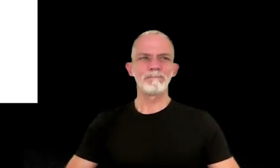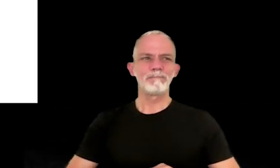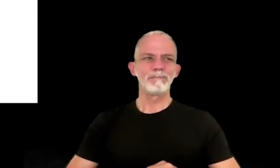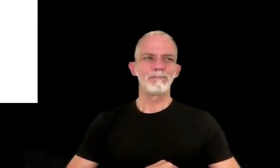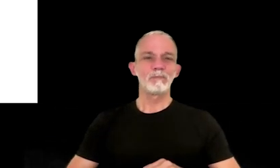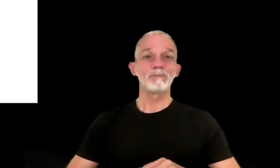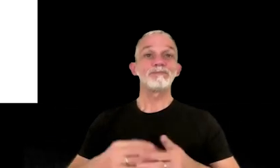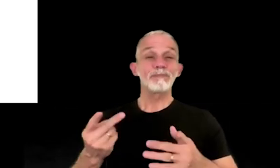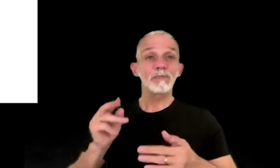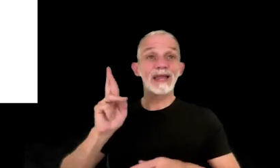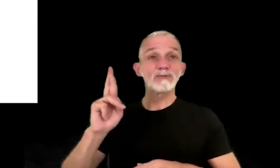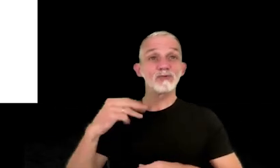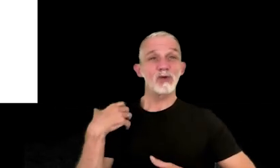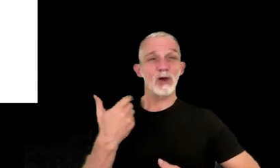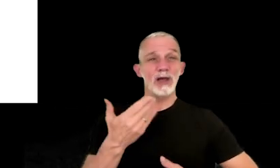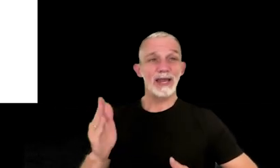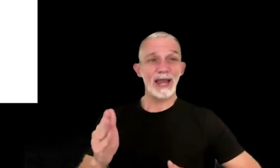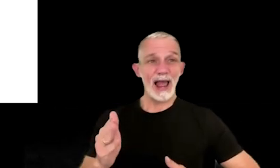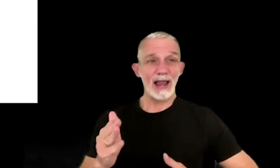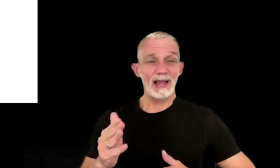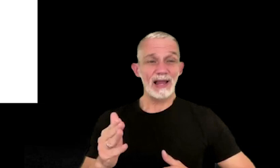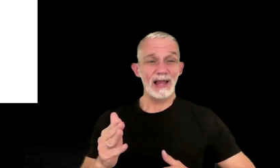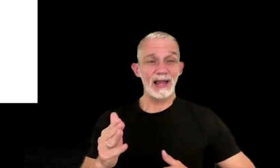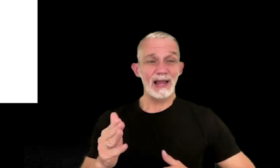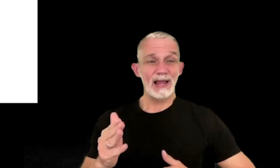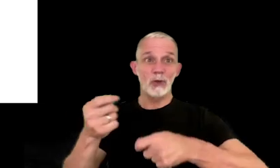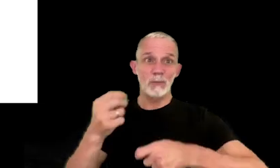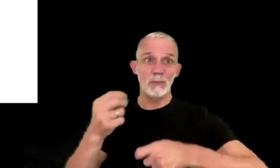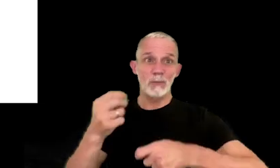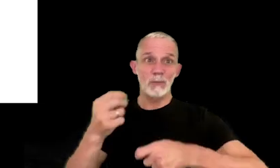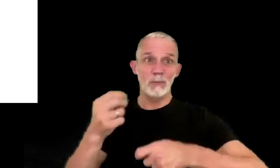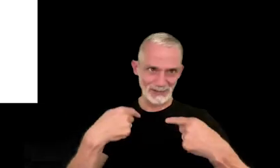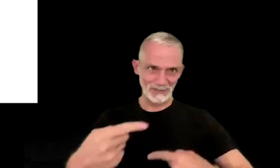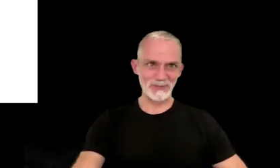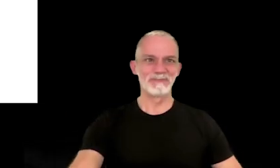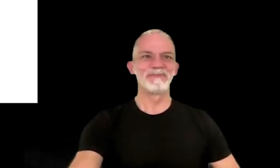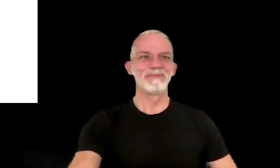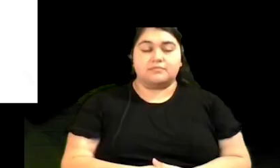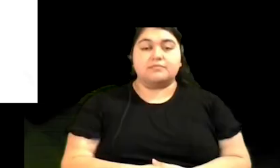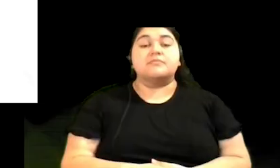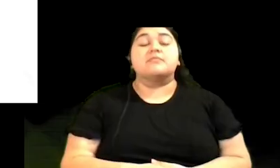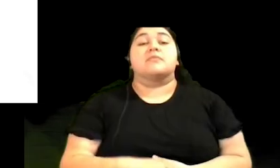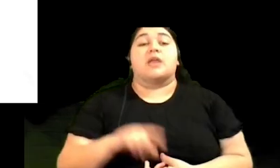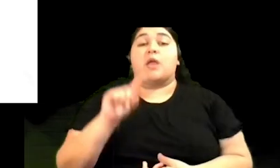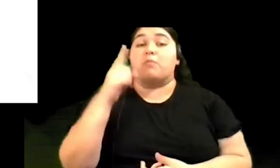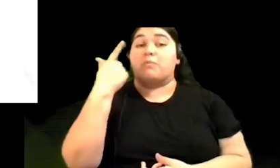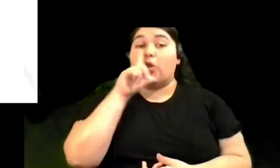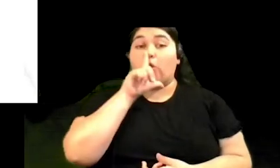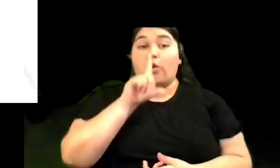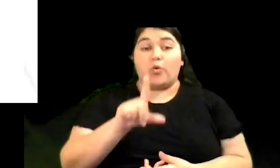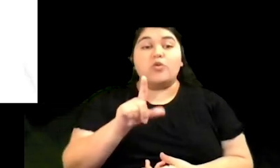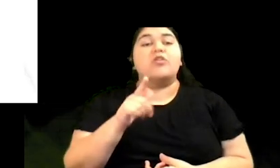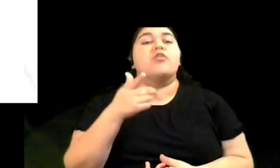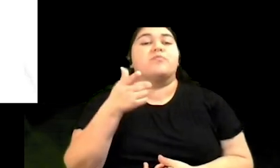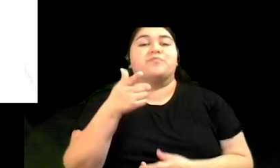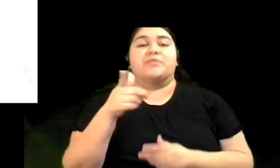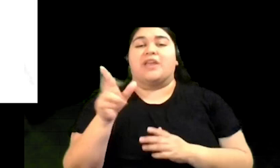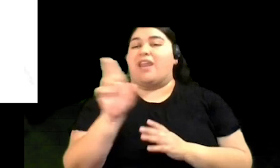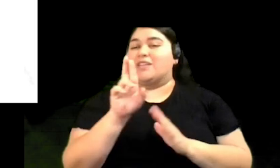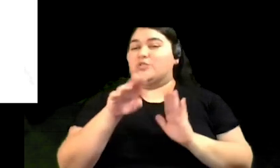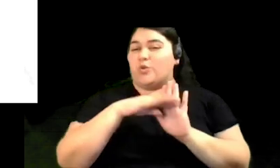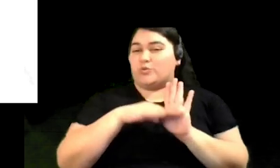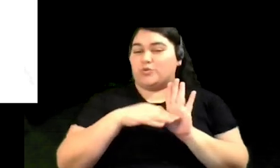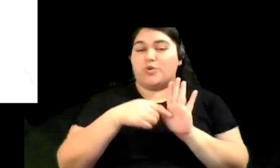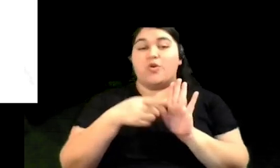La Resolución General 5.520, publicada el 1 de julio, se vincula a regímenes